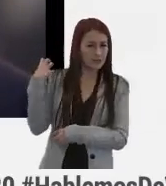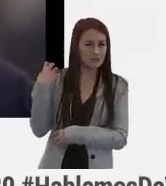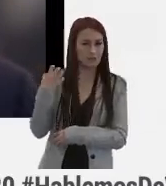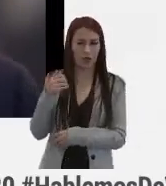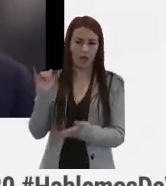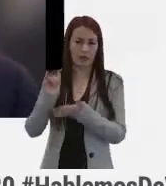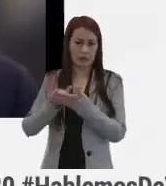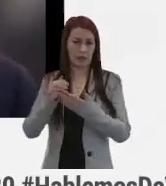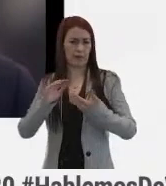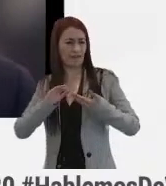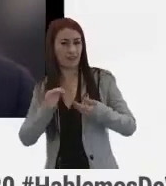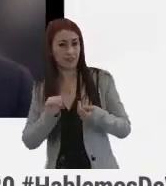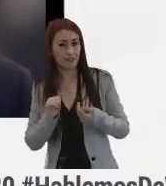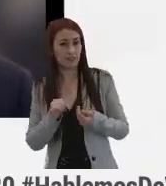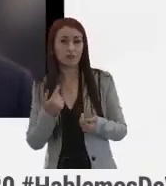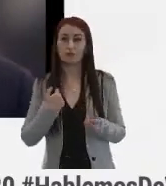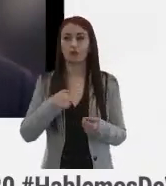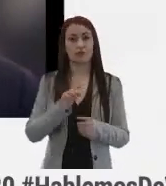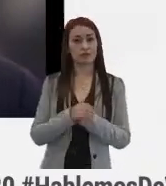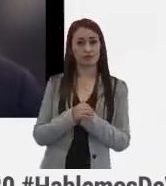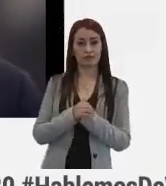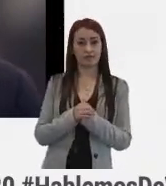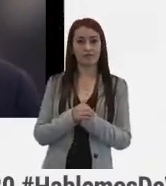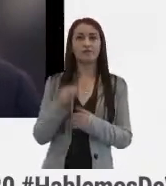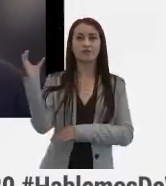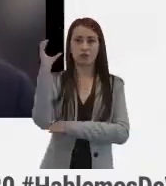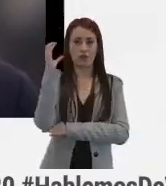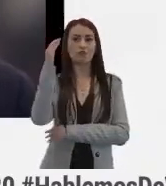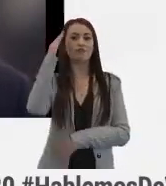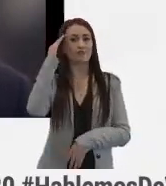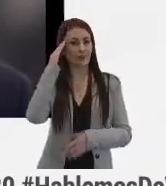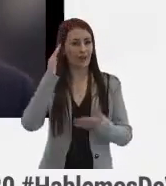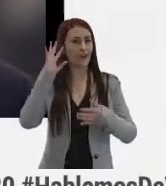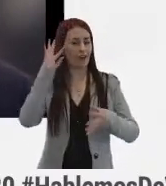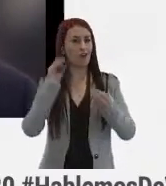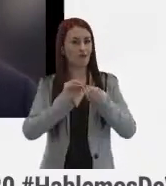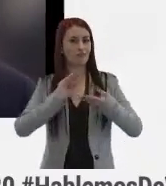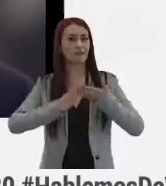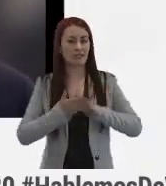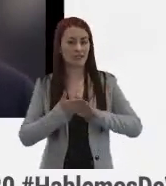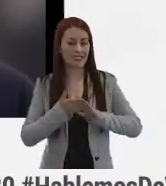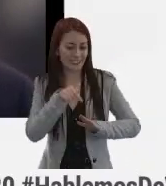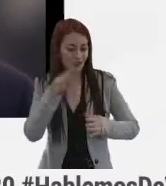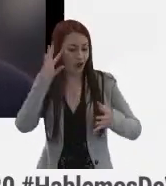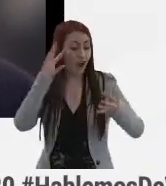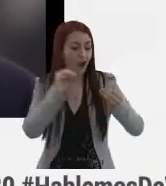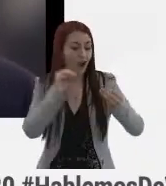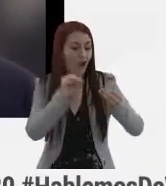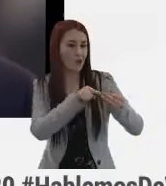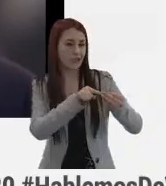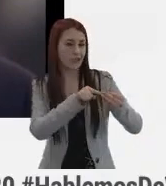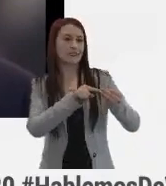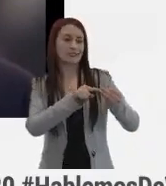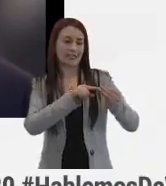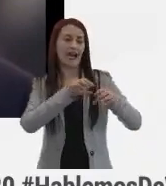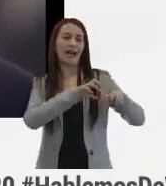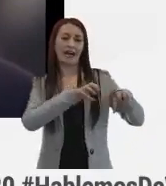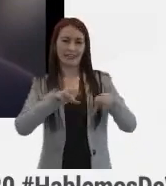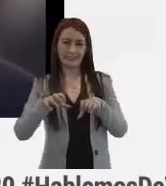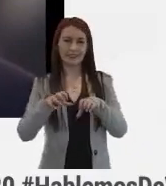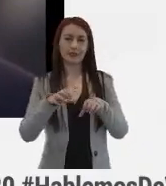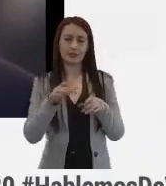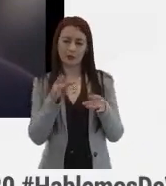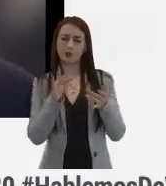en Colombia. Se sabía que el acuerdo de paz era eso, un acuerdo con un acto amado, no la